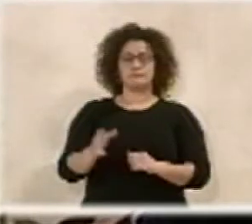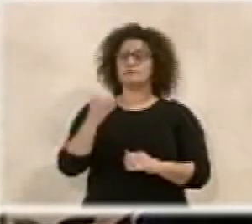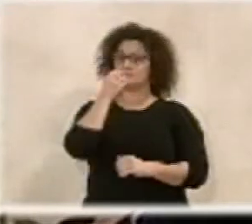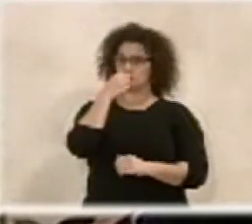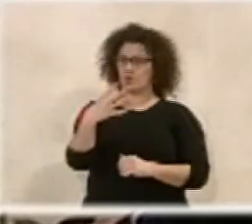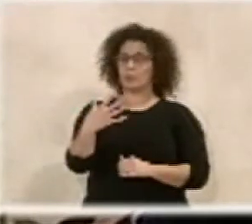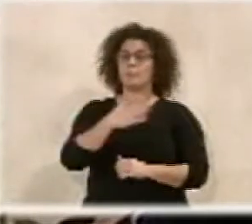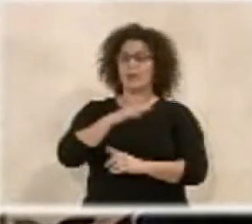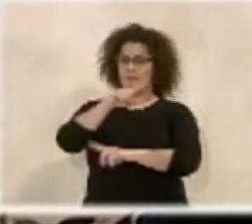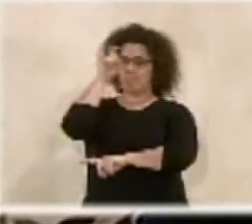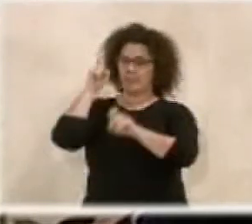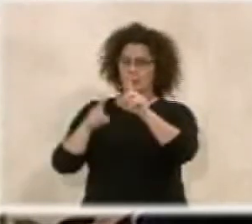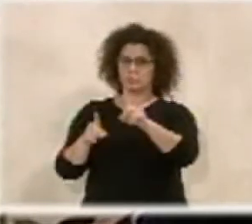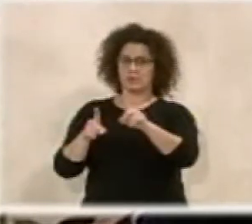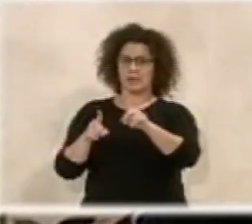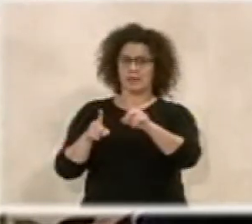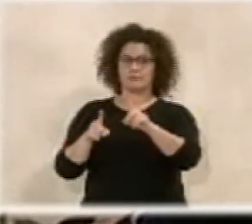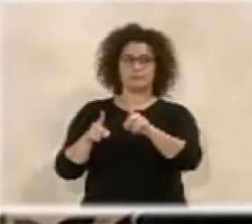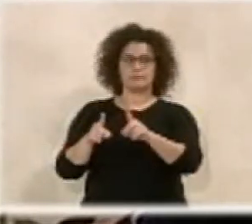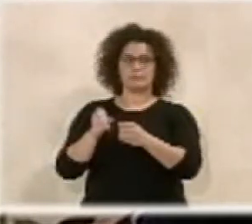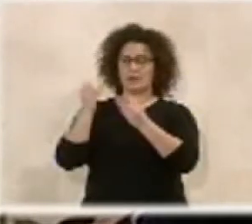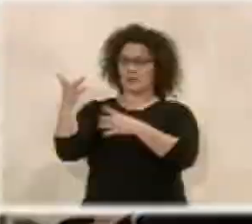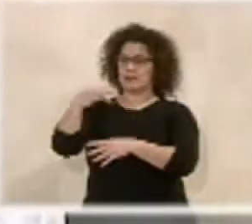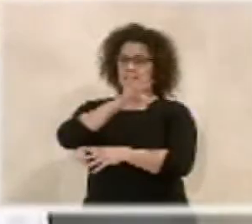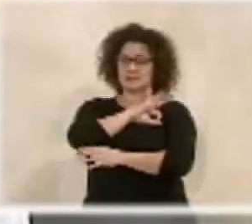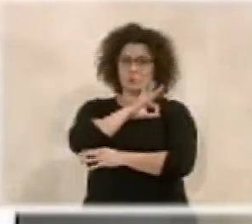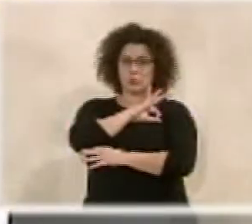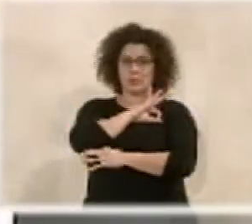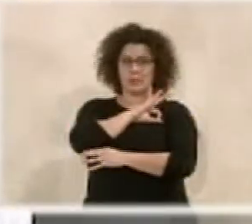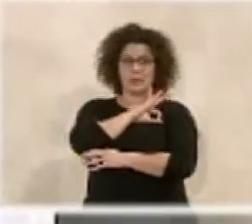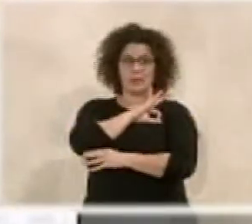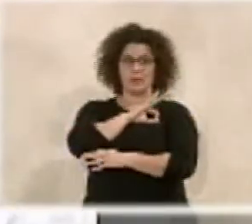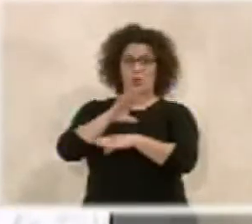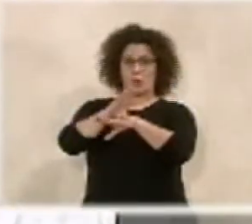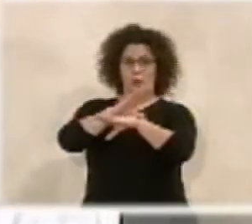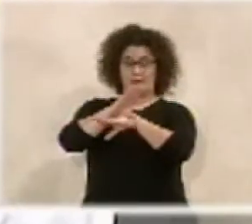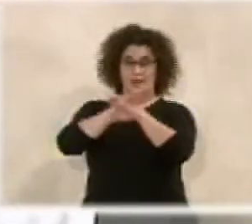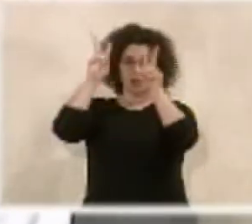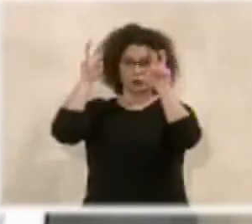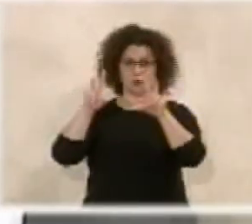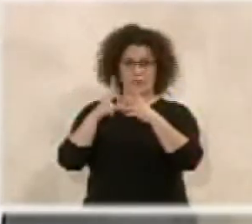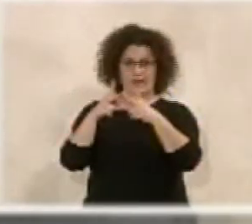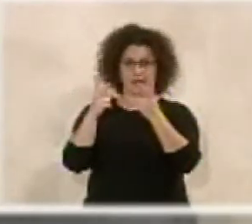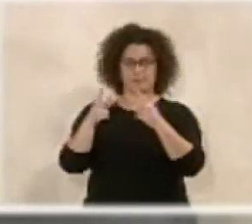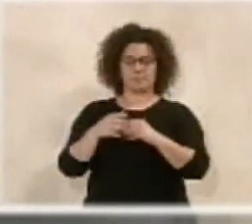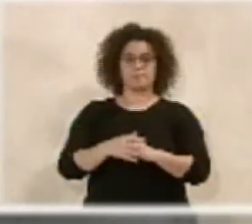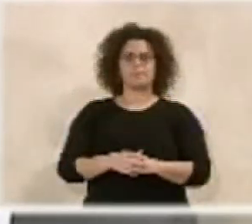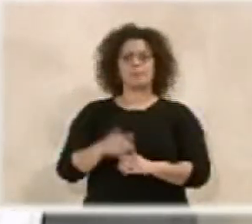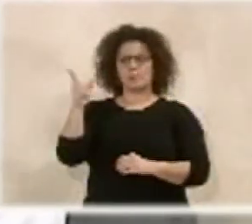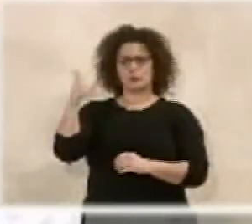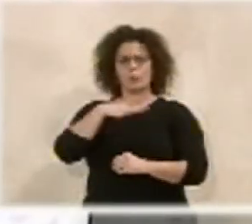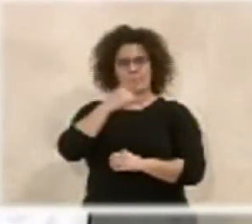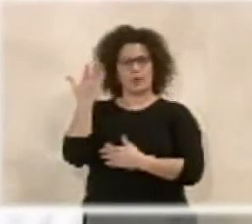Bueno, mi pregunta va dirigida a la señora concejala de Asuntos Sociales. ¿Puede